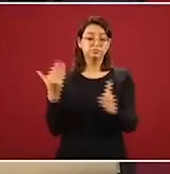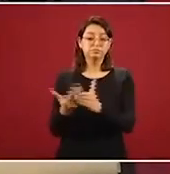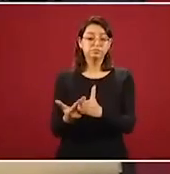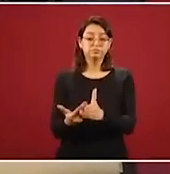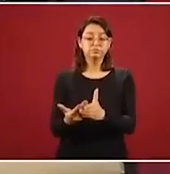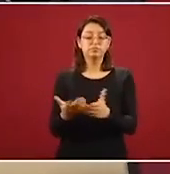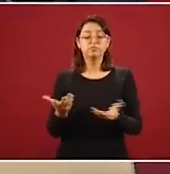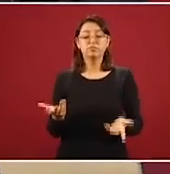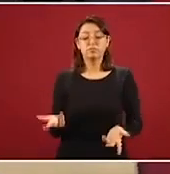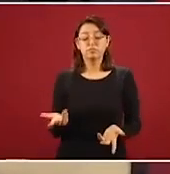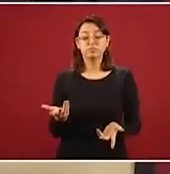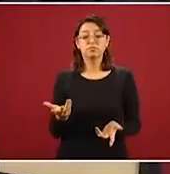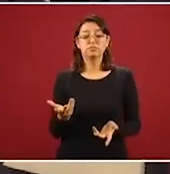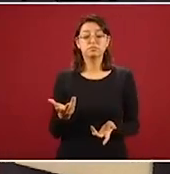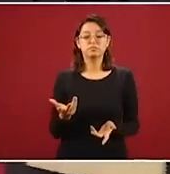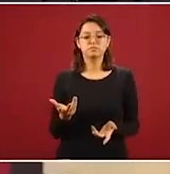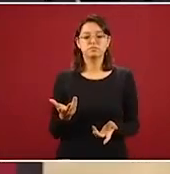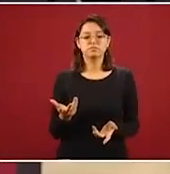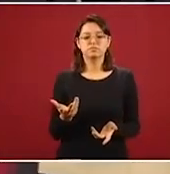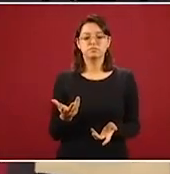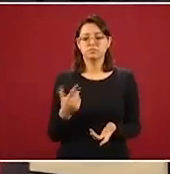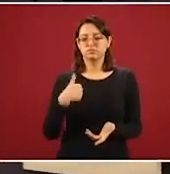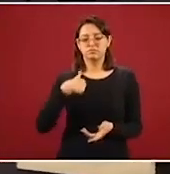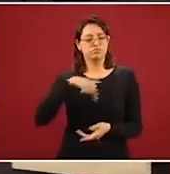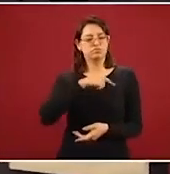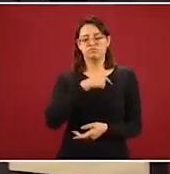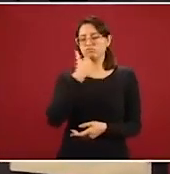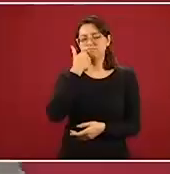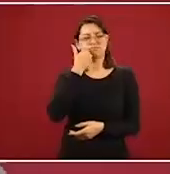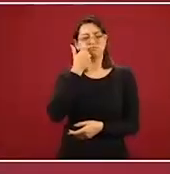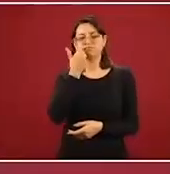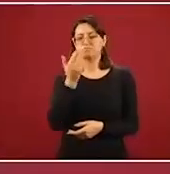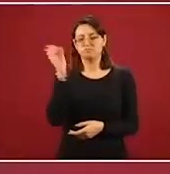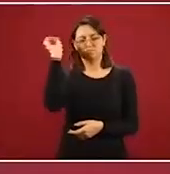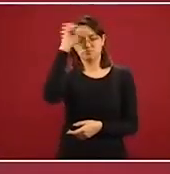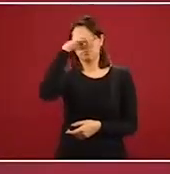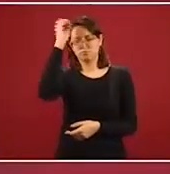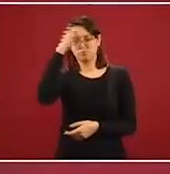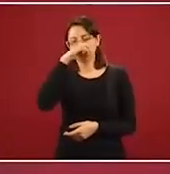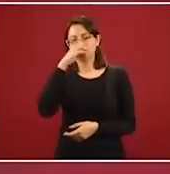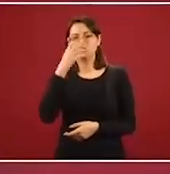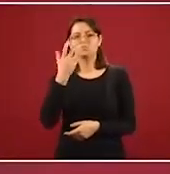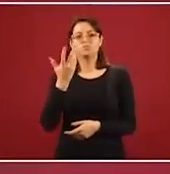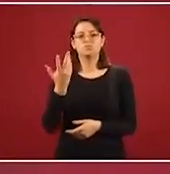quiero dar ningún posicionamiento de como de